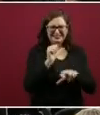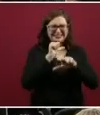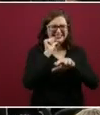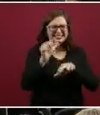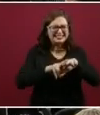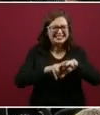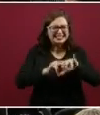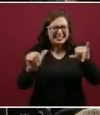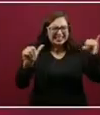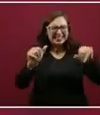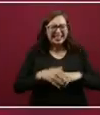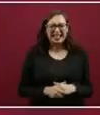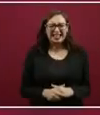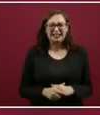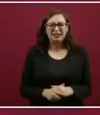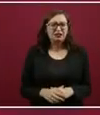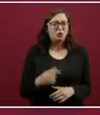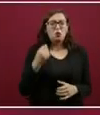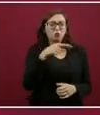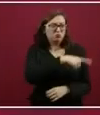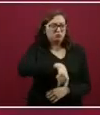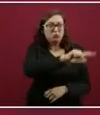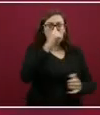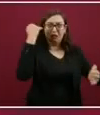Es propaganda.